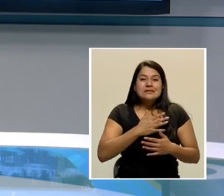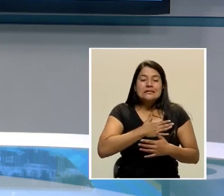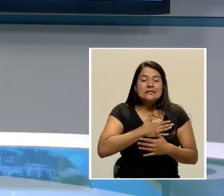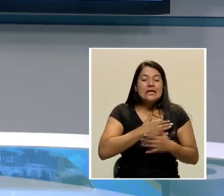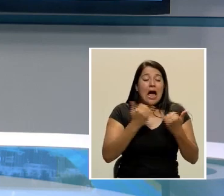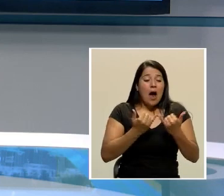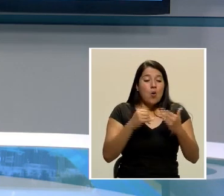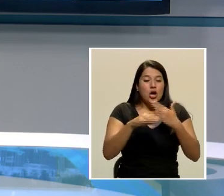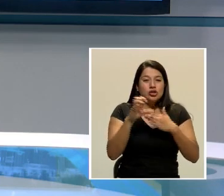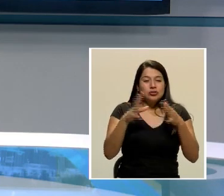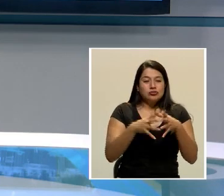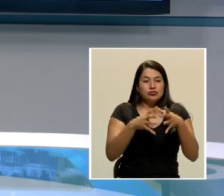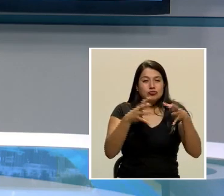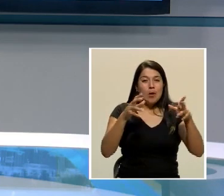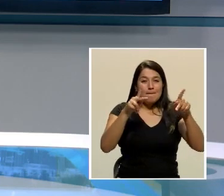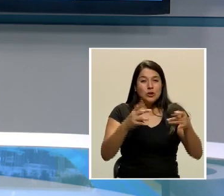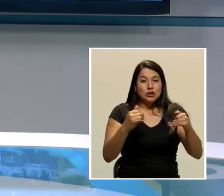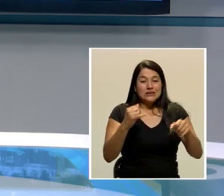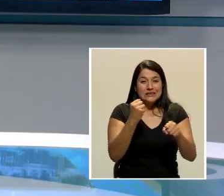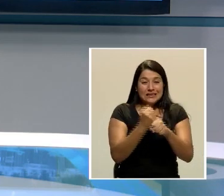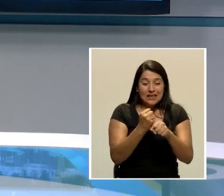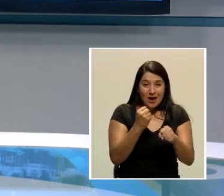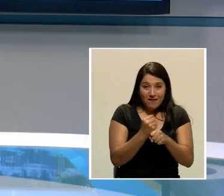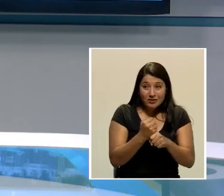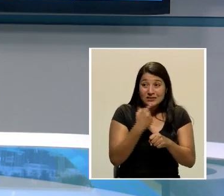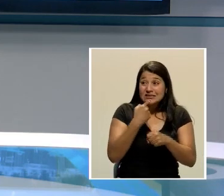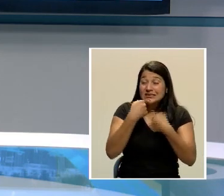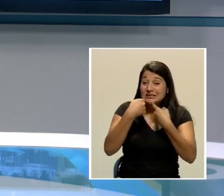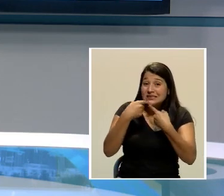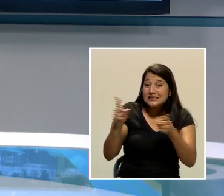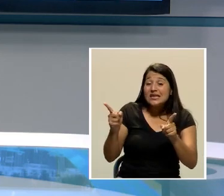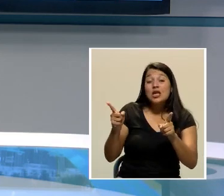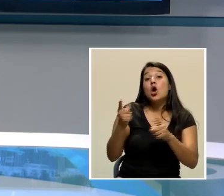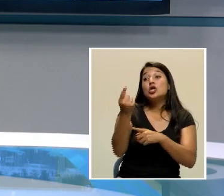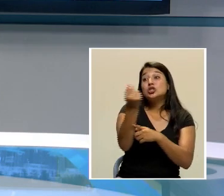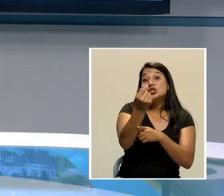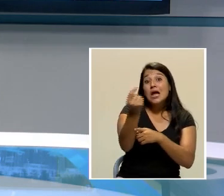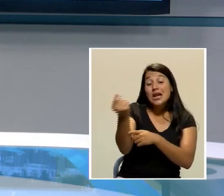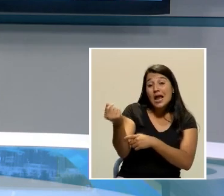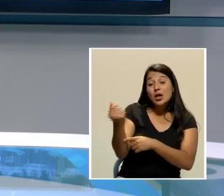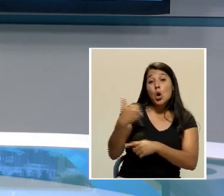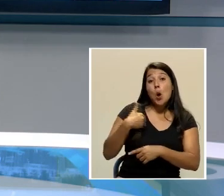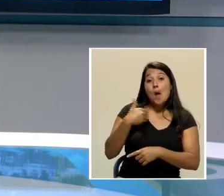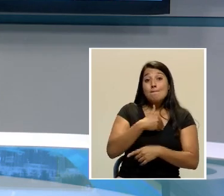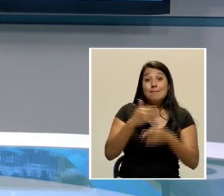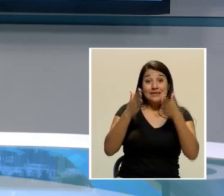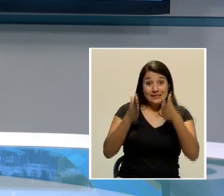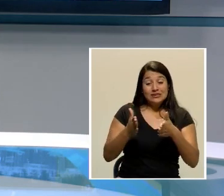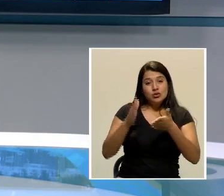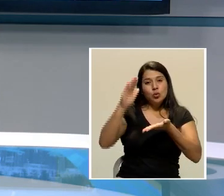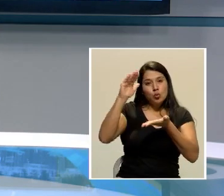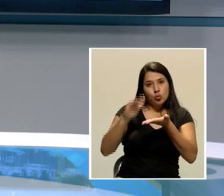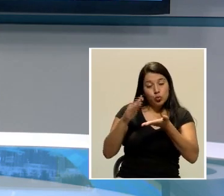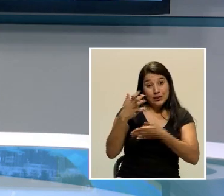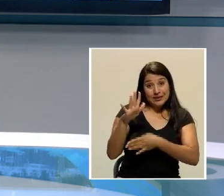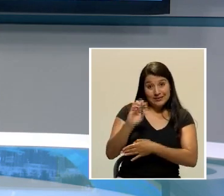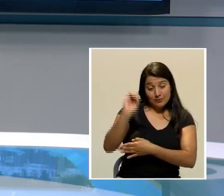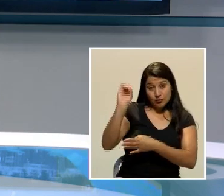fue la incursión en ventas por internet y la implementación de servicio a domicilio. El presidente de la República,